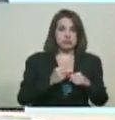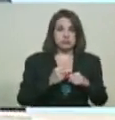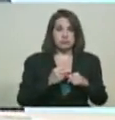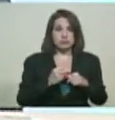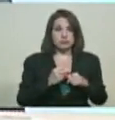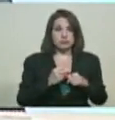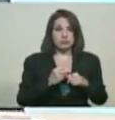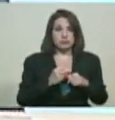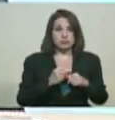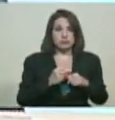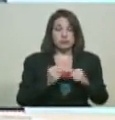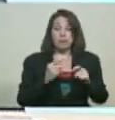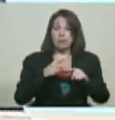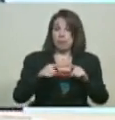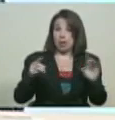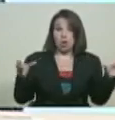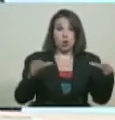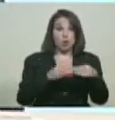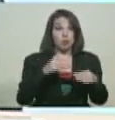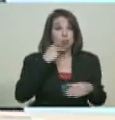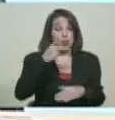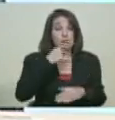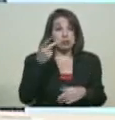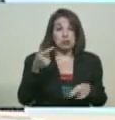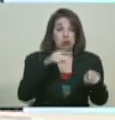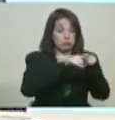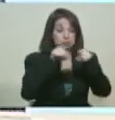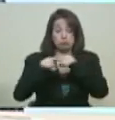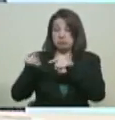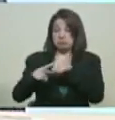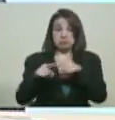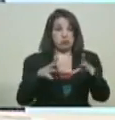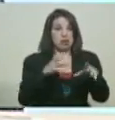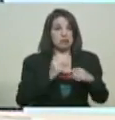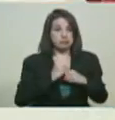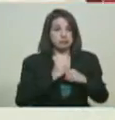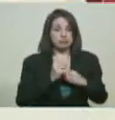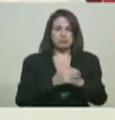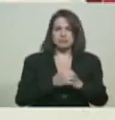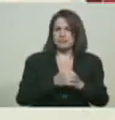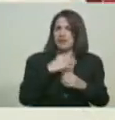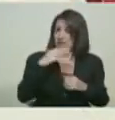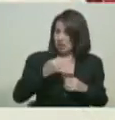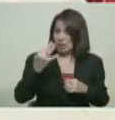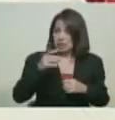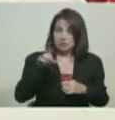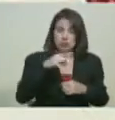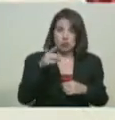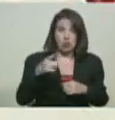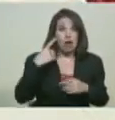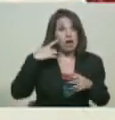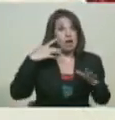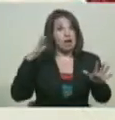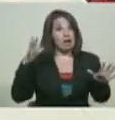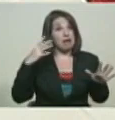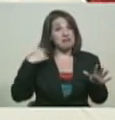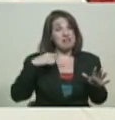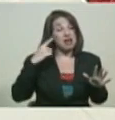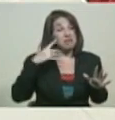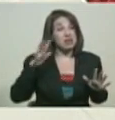el gran polo patriótico casi todos los partidos nos critican por sectario verdad y creo que tienen razón